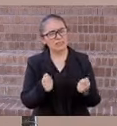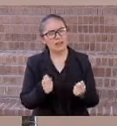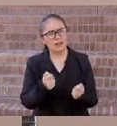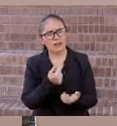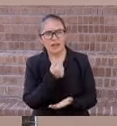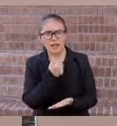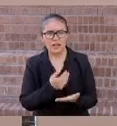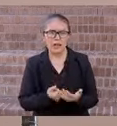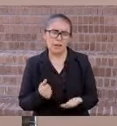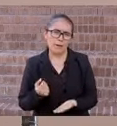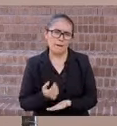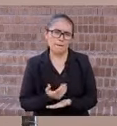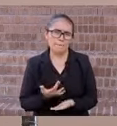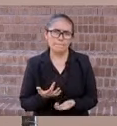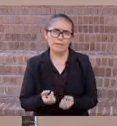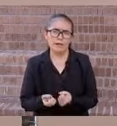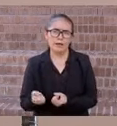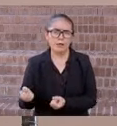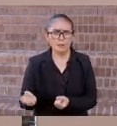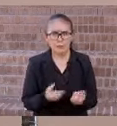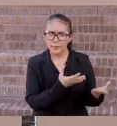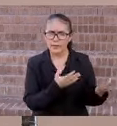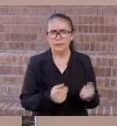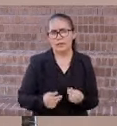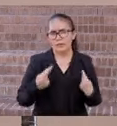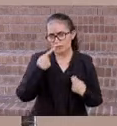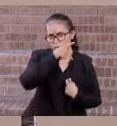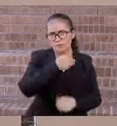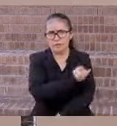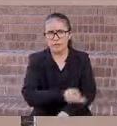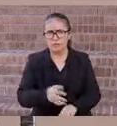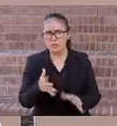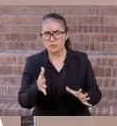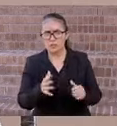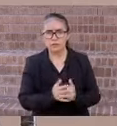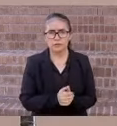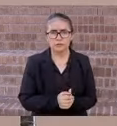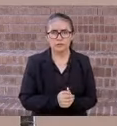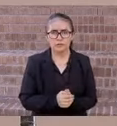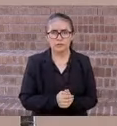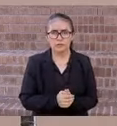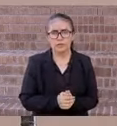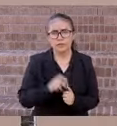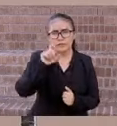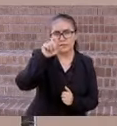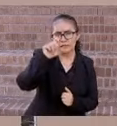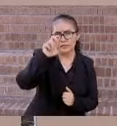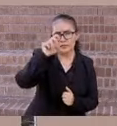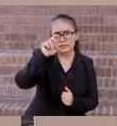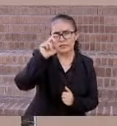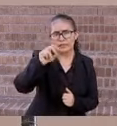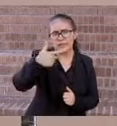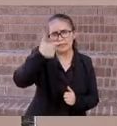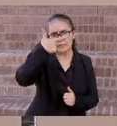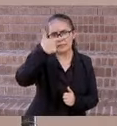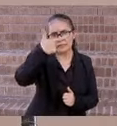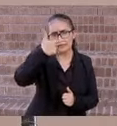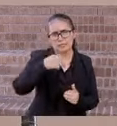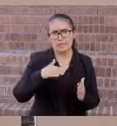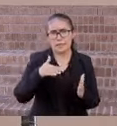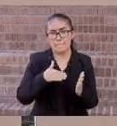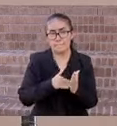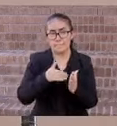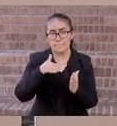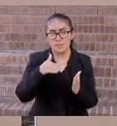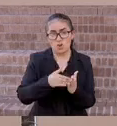a mandar nuestros paisanos a sus familiares cerca de 37 mil millones de